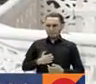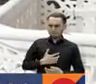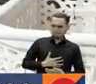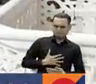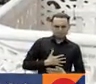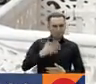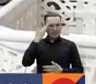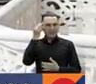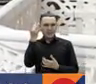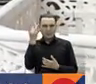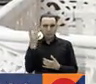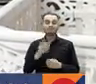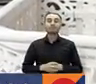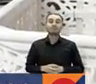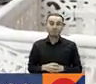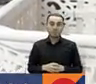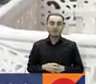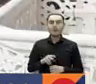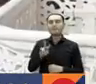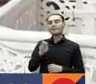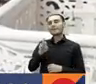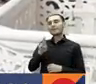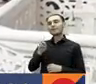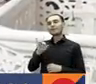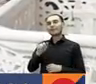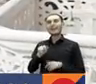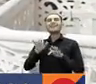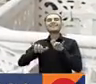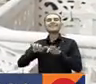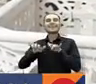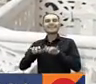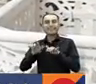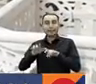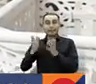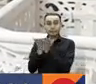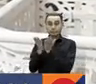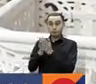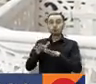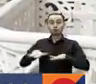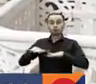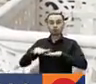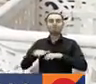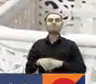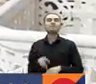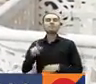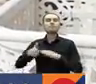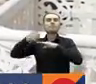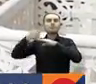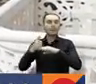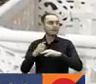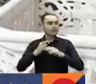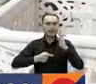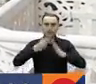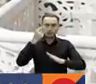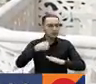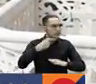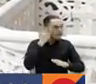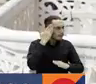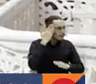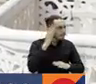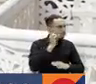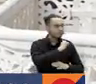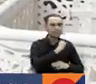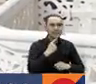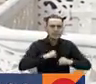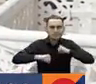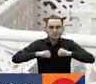de cabeza. Verónica Monterrosa, secretaria de Educación Departamental, aseguró que de inmediato se conoció la situación, fue